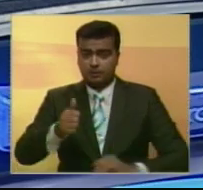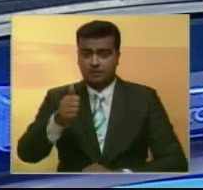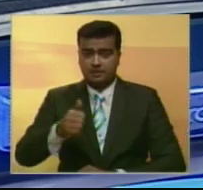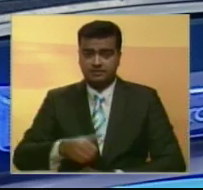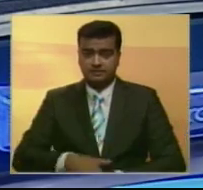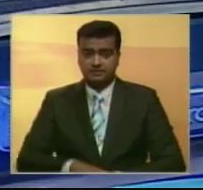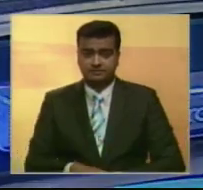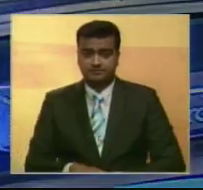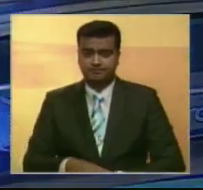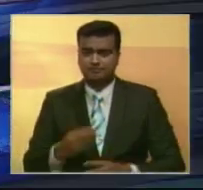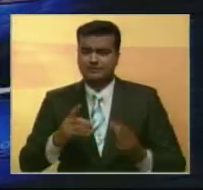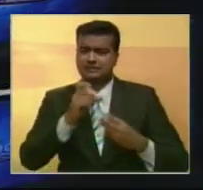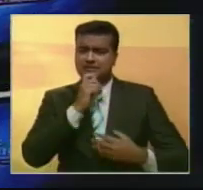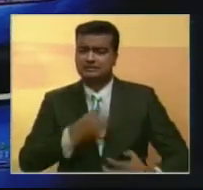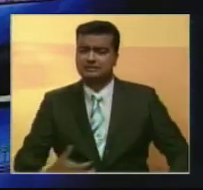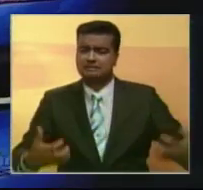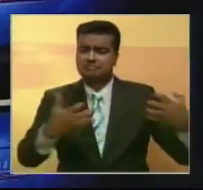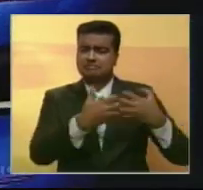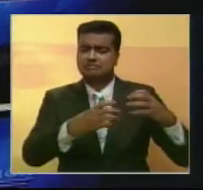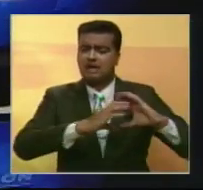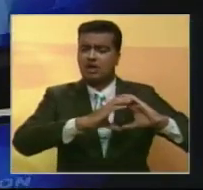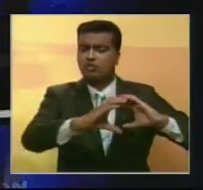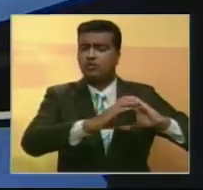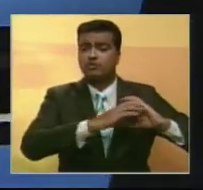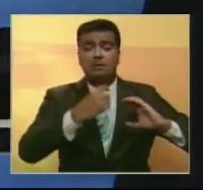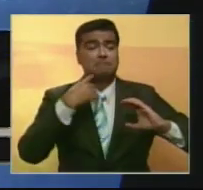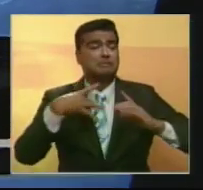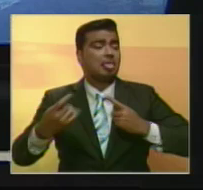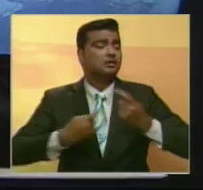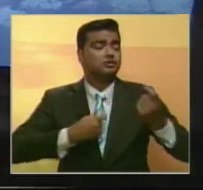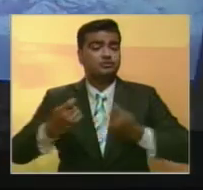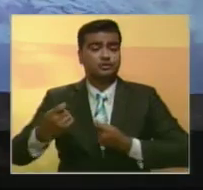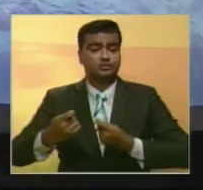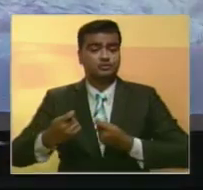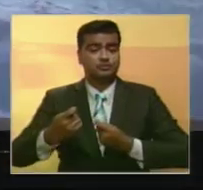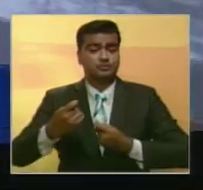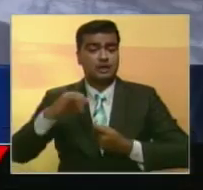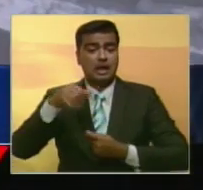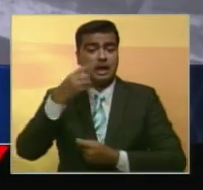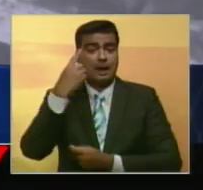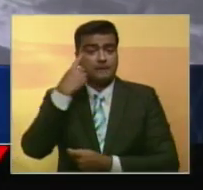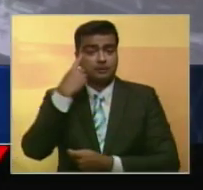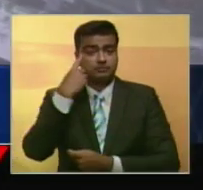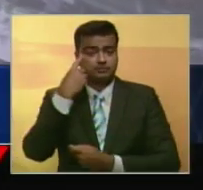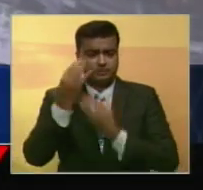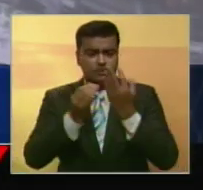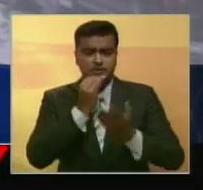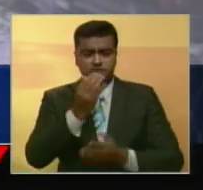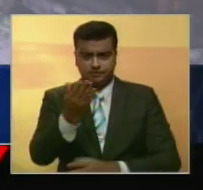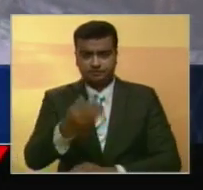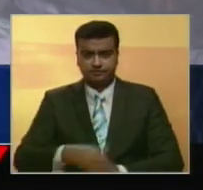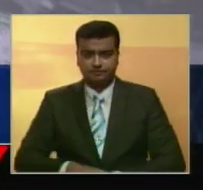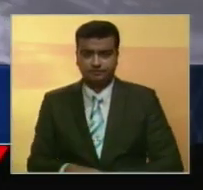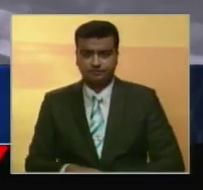regreso, trágico accidente. Autobús pierde el control en Japón. Al regreso, los